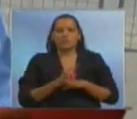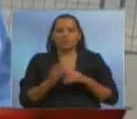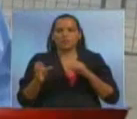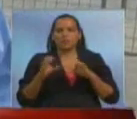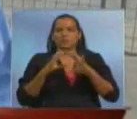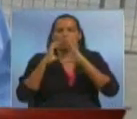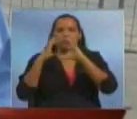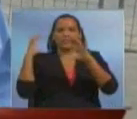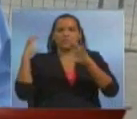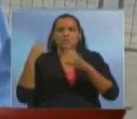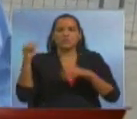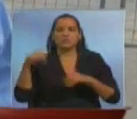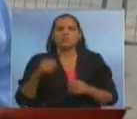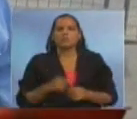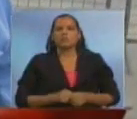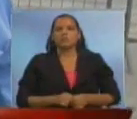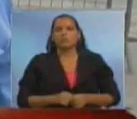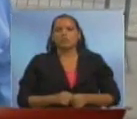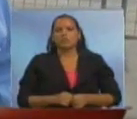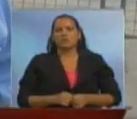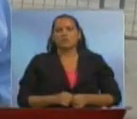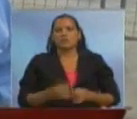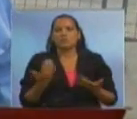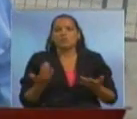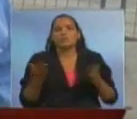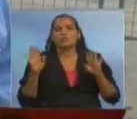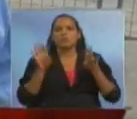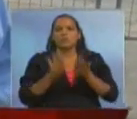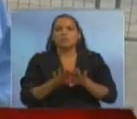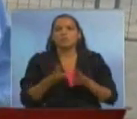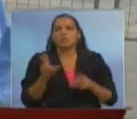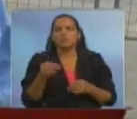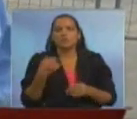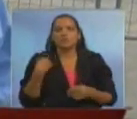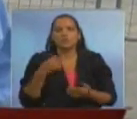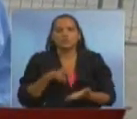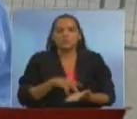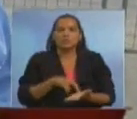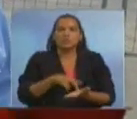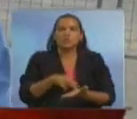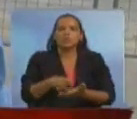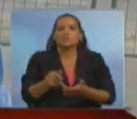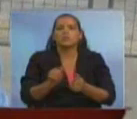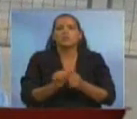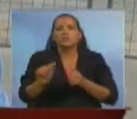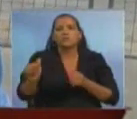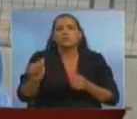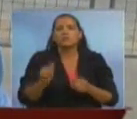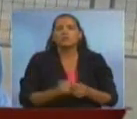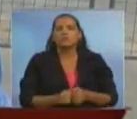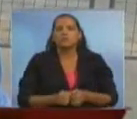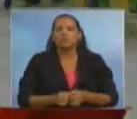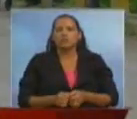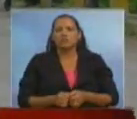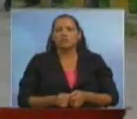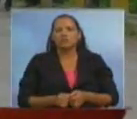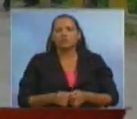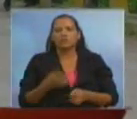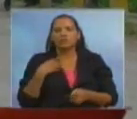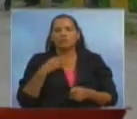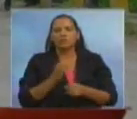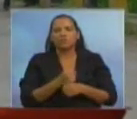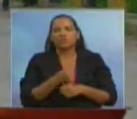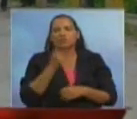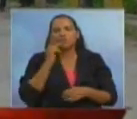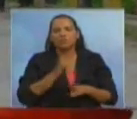servicio de los transportes por aquí. Y ahorita está cerrado, uno tiene que sacrificarse caminando lo más que se pueda. Quienes hacen